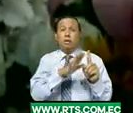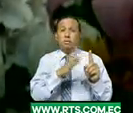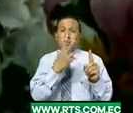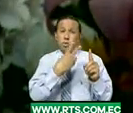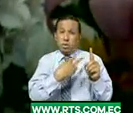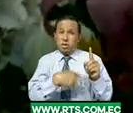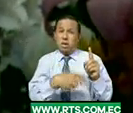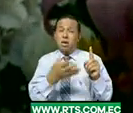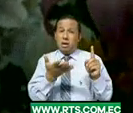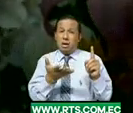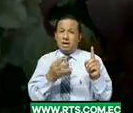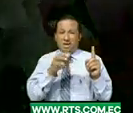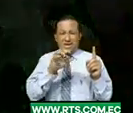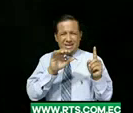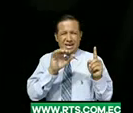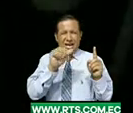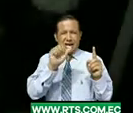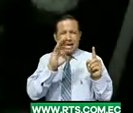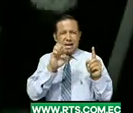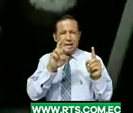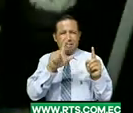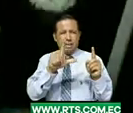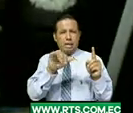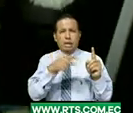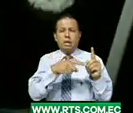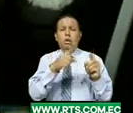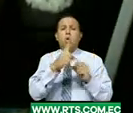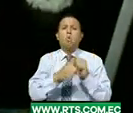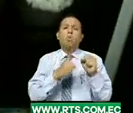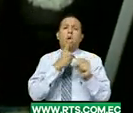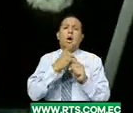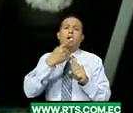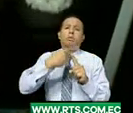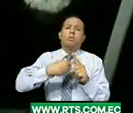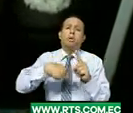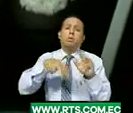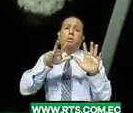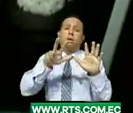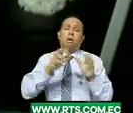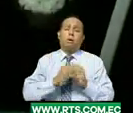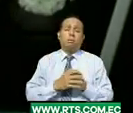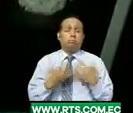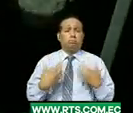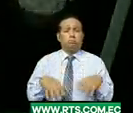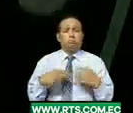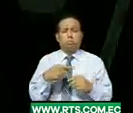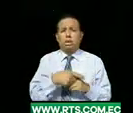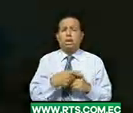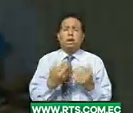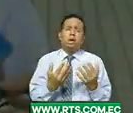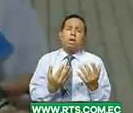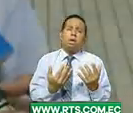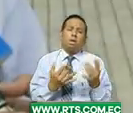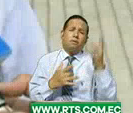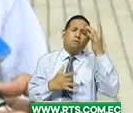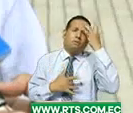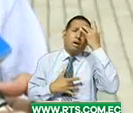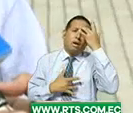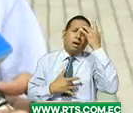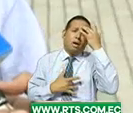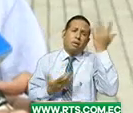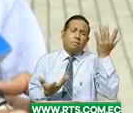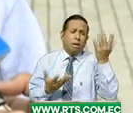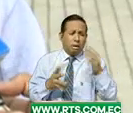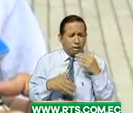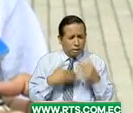una infante de 1 año y 3 meses de edad que perdió la batalla mientras esperaba el medicamento más caro del mundo. ¡Qué duro, duro